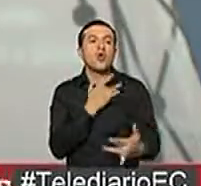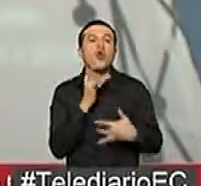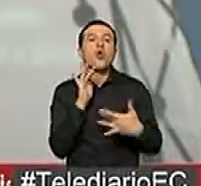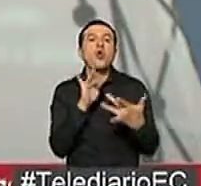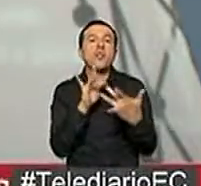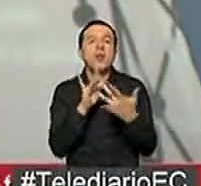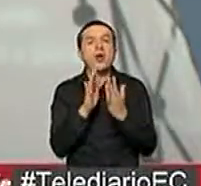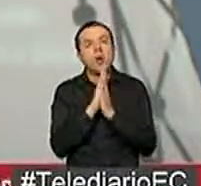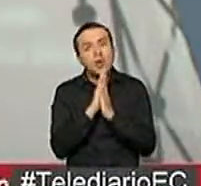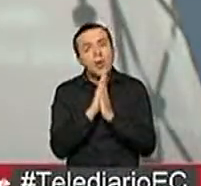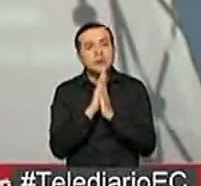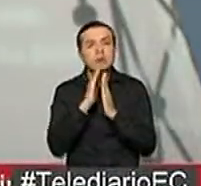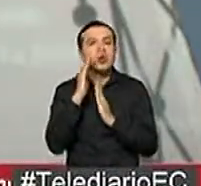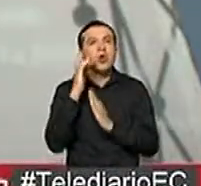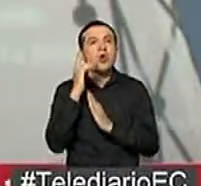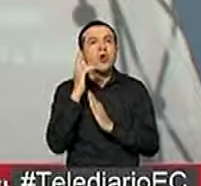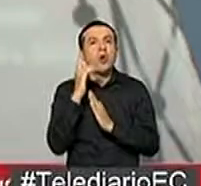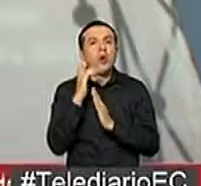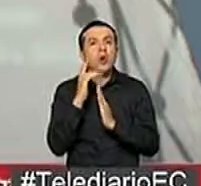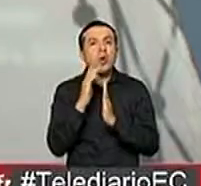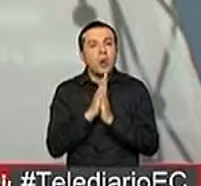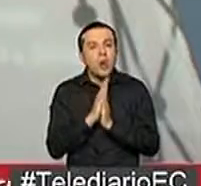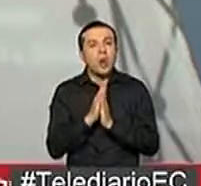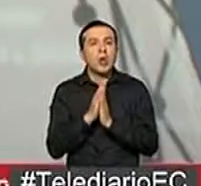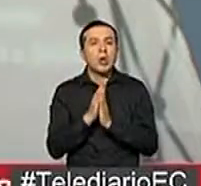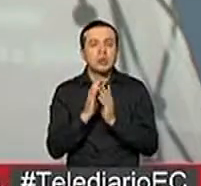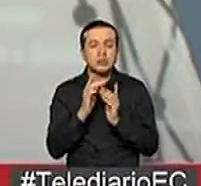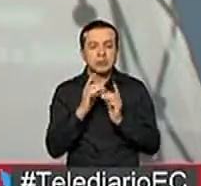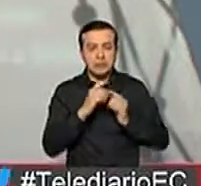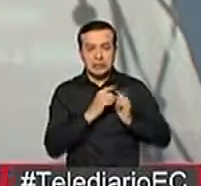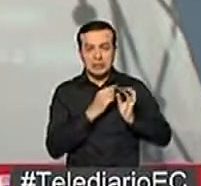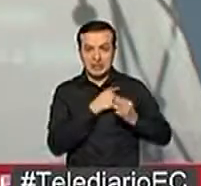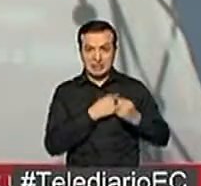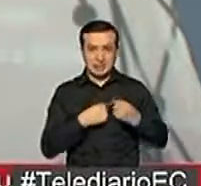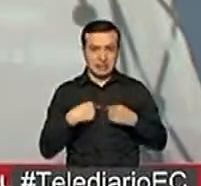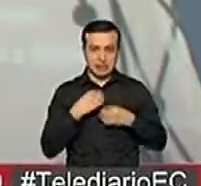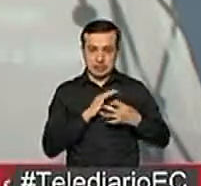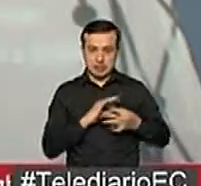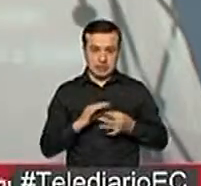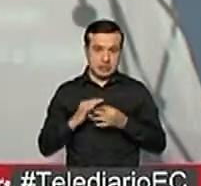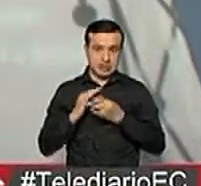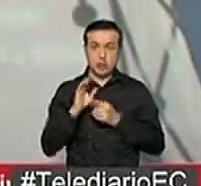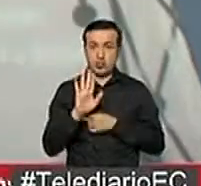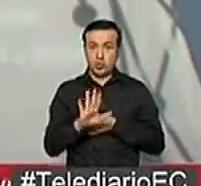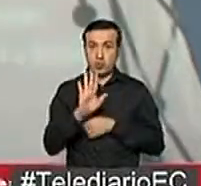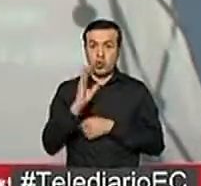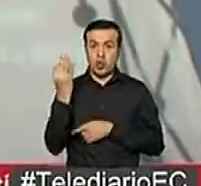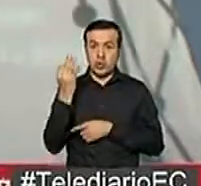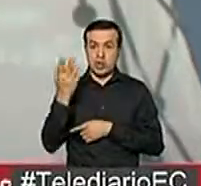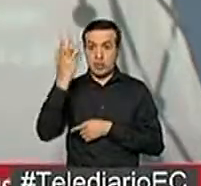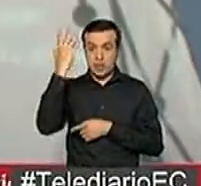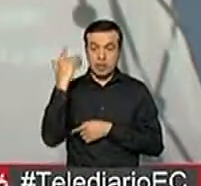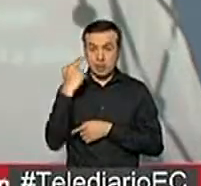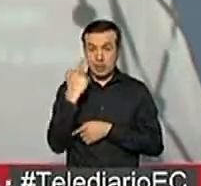la oración, con la meditación, etcétera. Luego muchas, como te digo, muy, muy particular del barroco, era también el